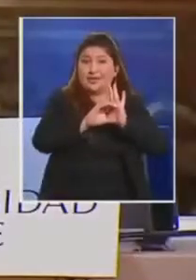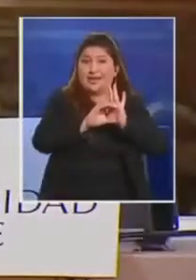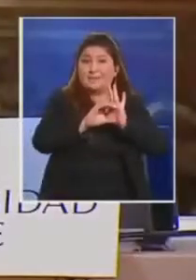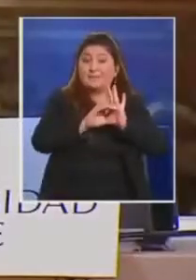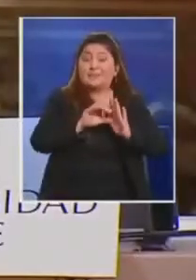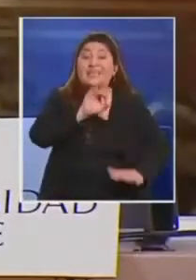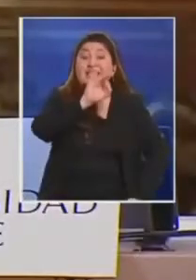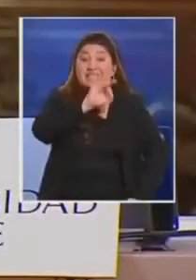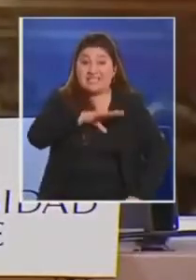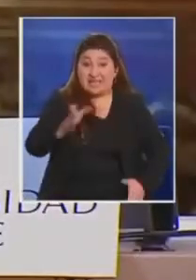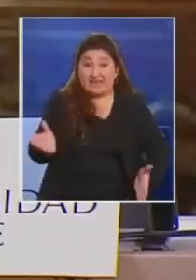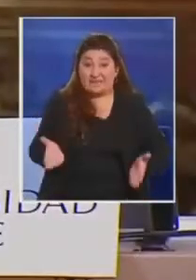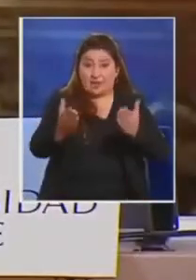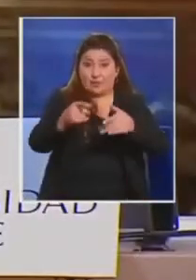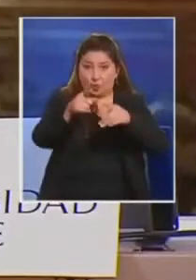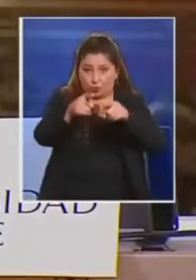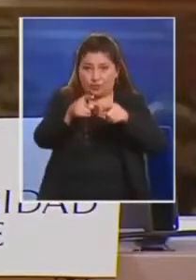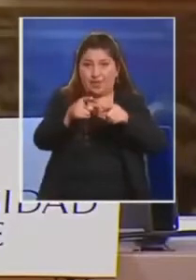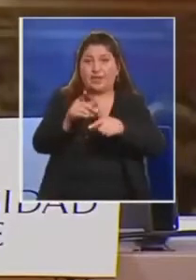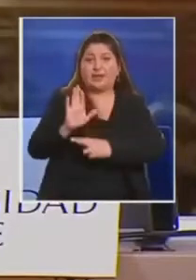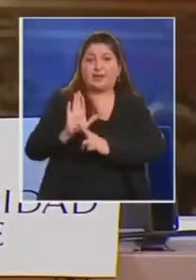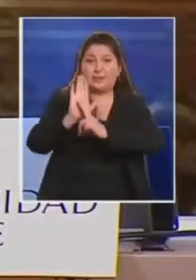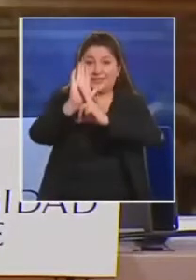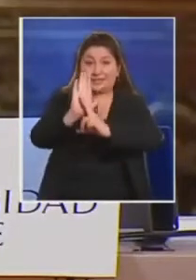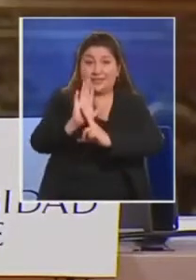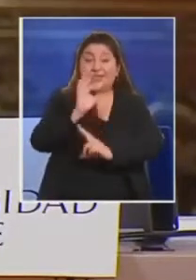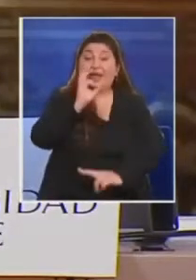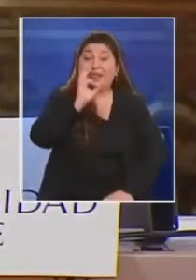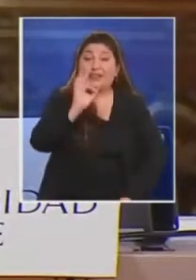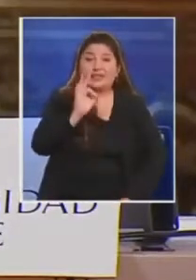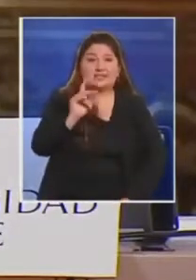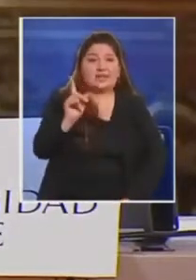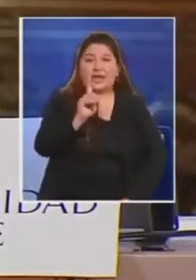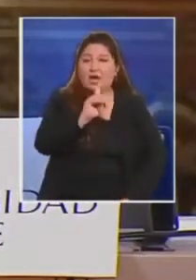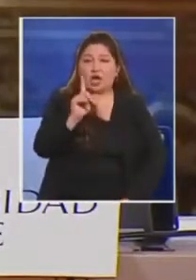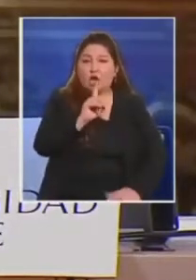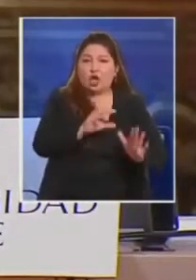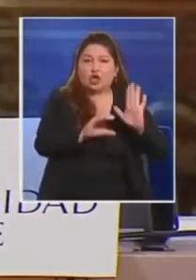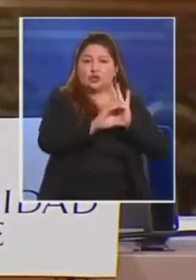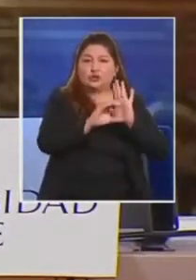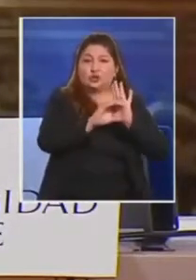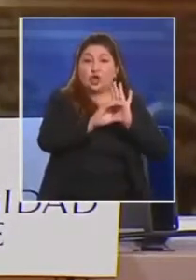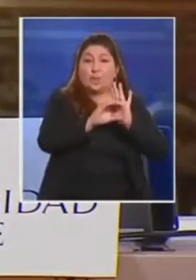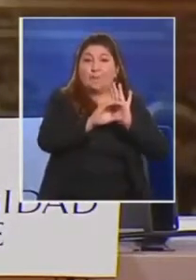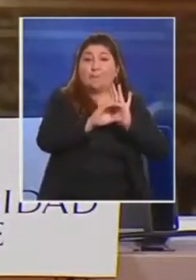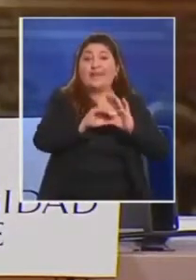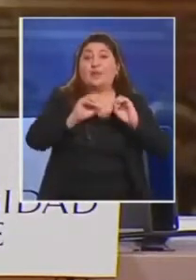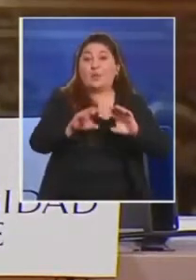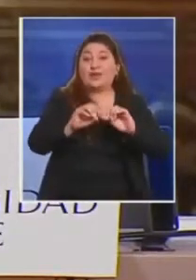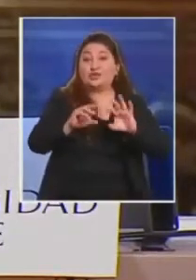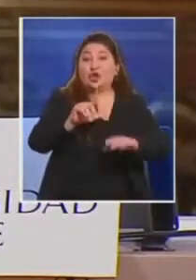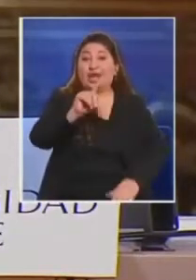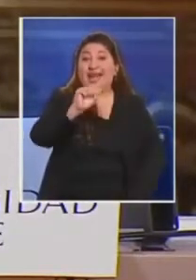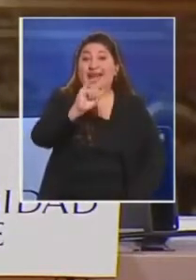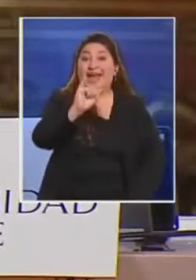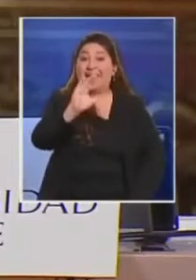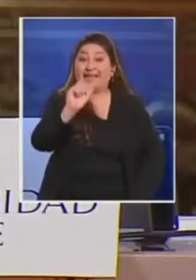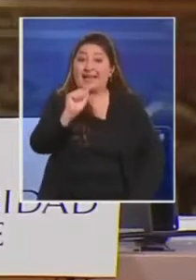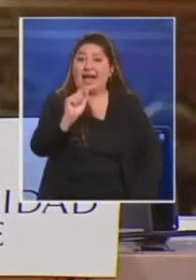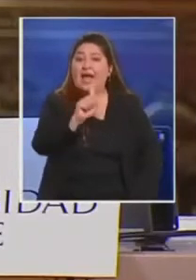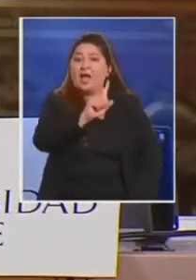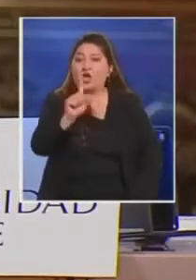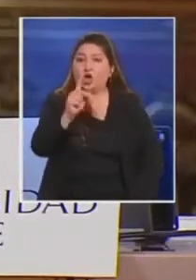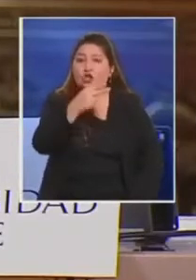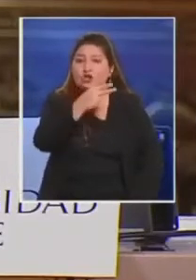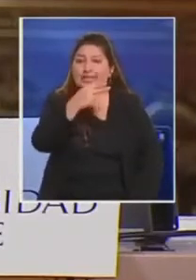sector que usted representa, declaró inconstitucional la educación laica no sexista, el derecho de los niños, niñas y